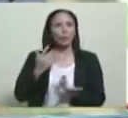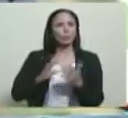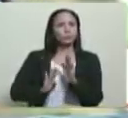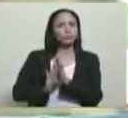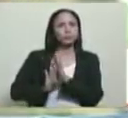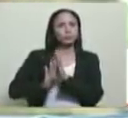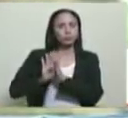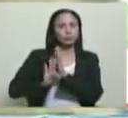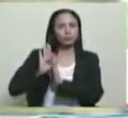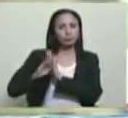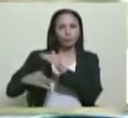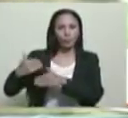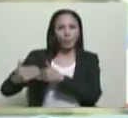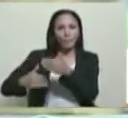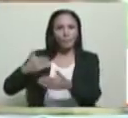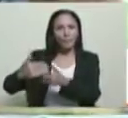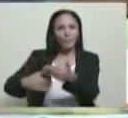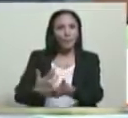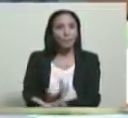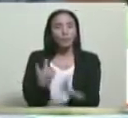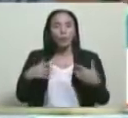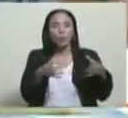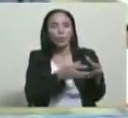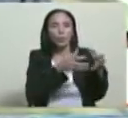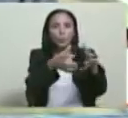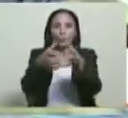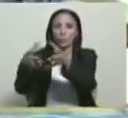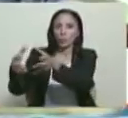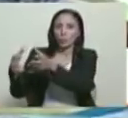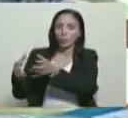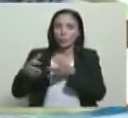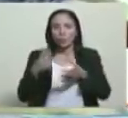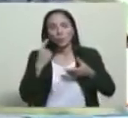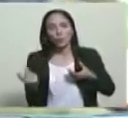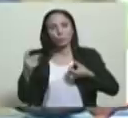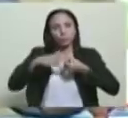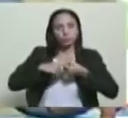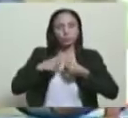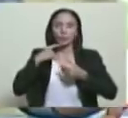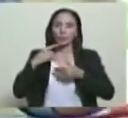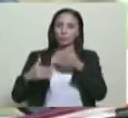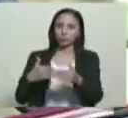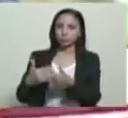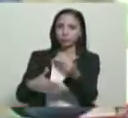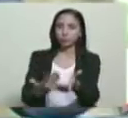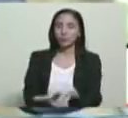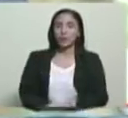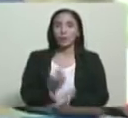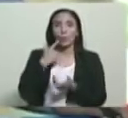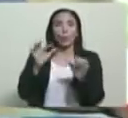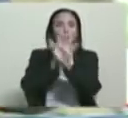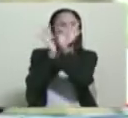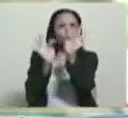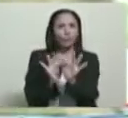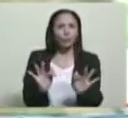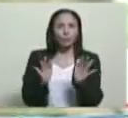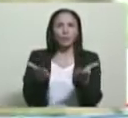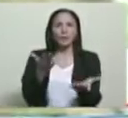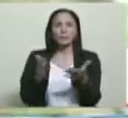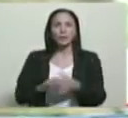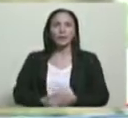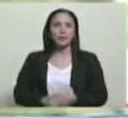desarrollando un trabajo con todas las secretarías de la gran misión chamba juvenil. Decir que ese esquema del